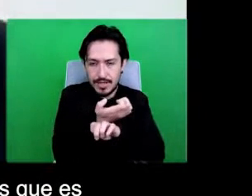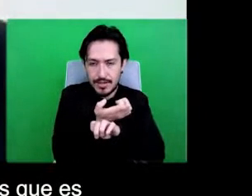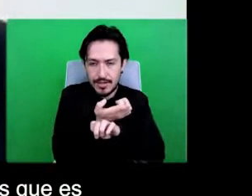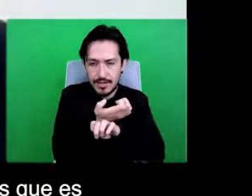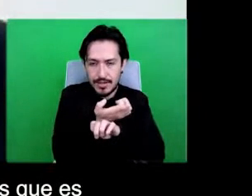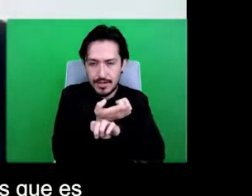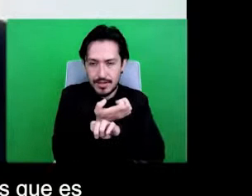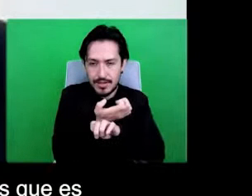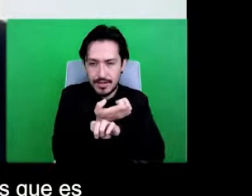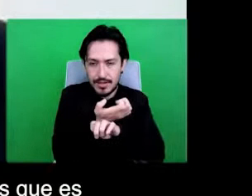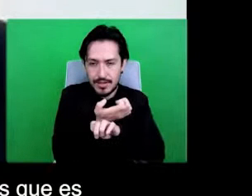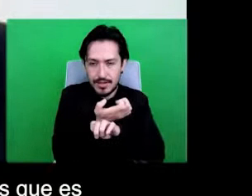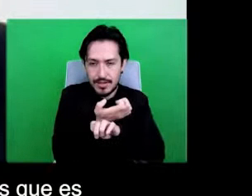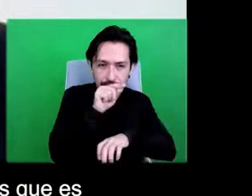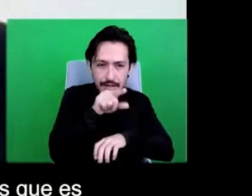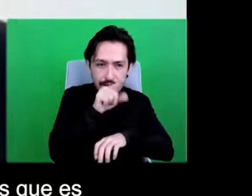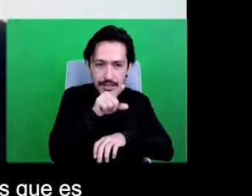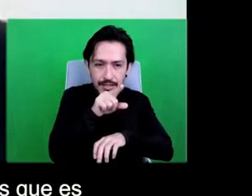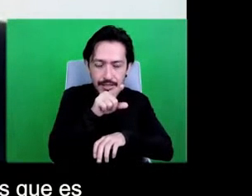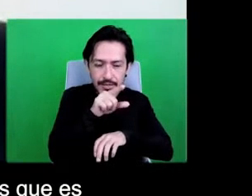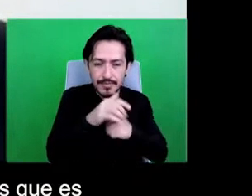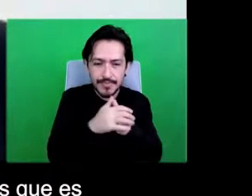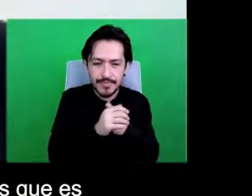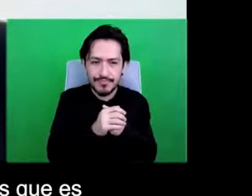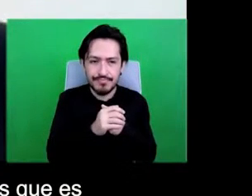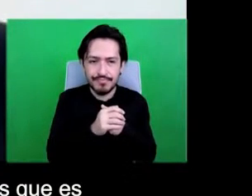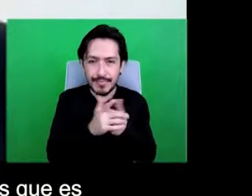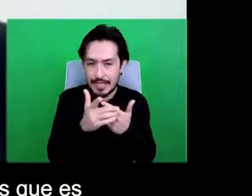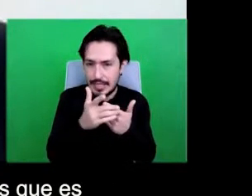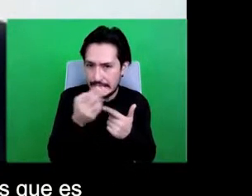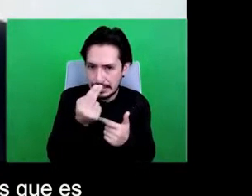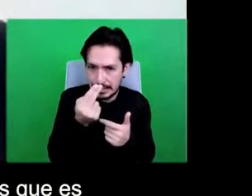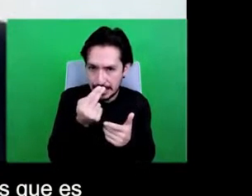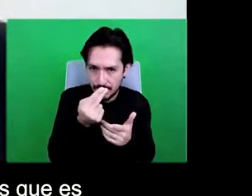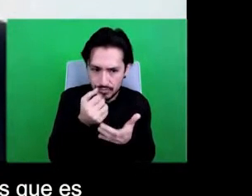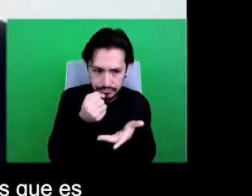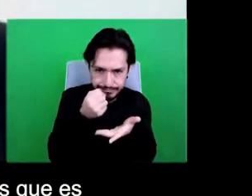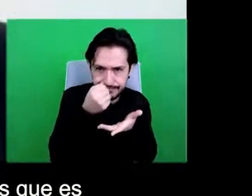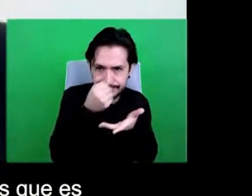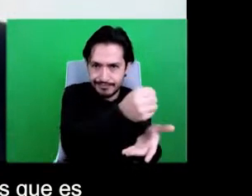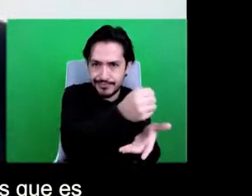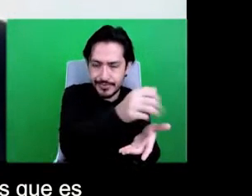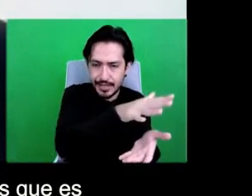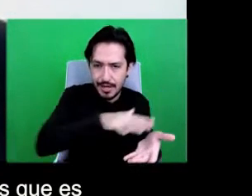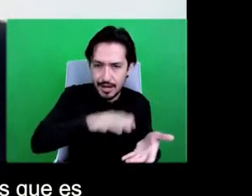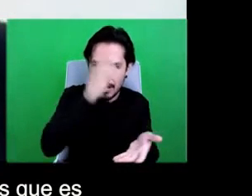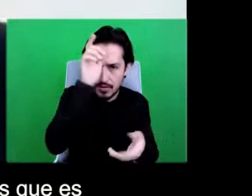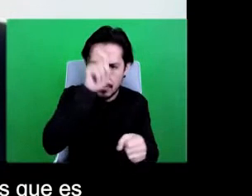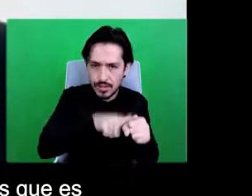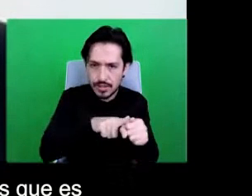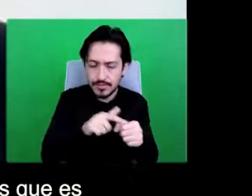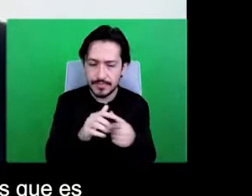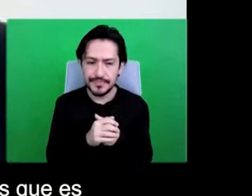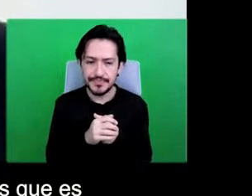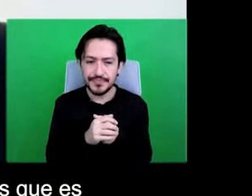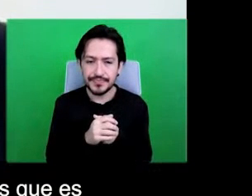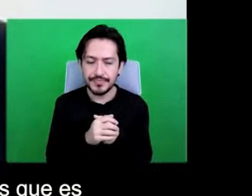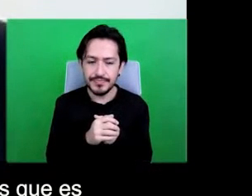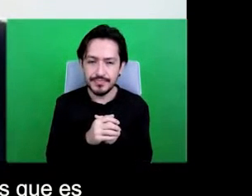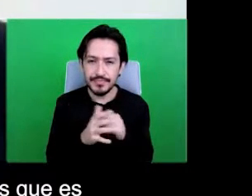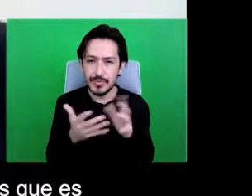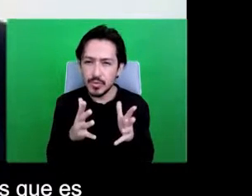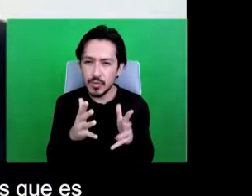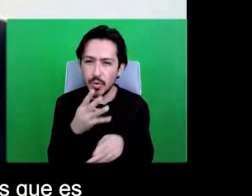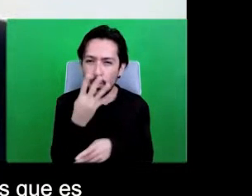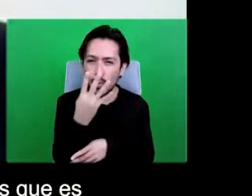se en el área cultural, y vemos que es como un 4% o menos y está en camino